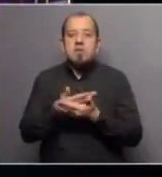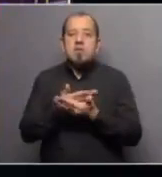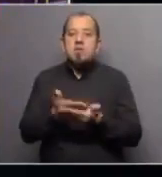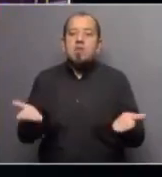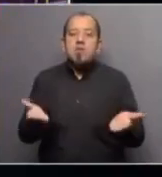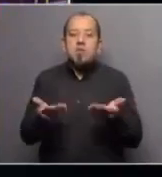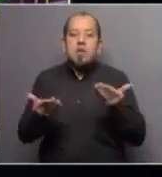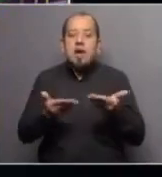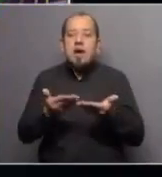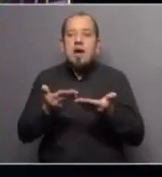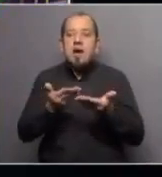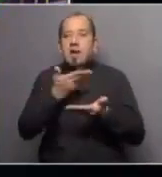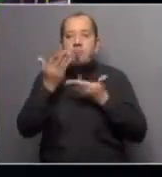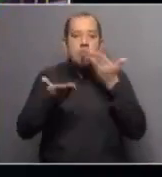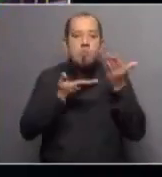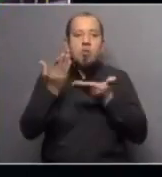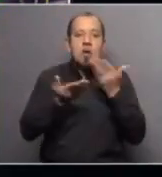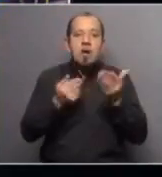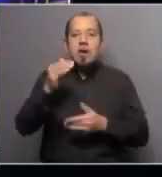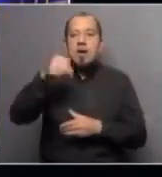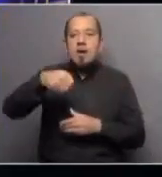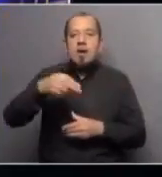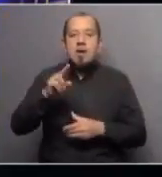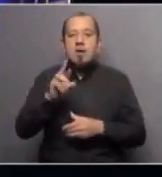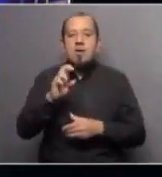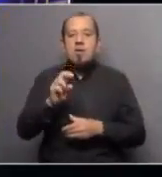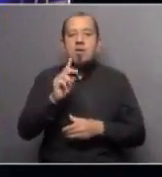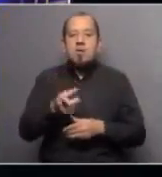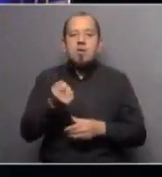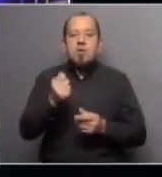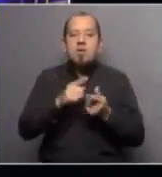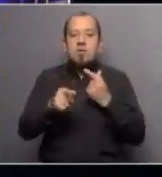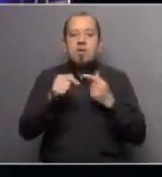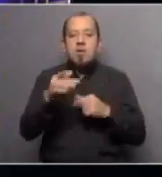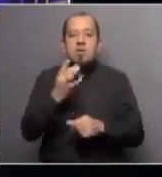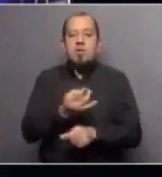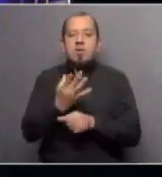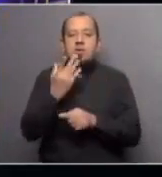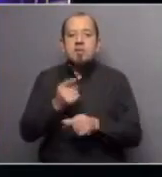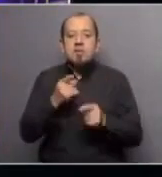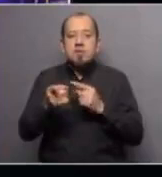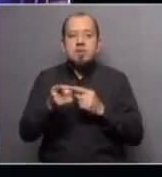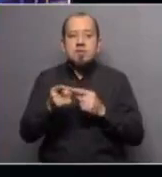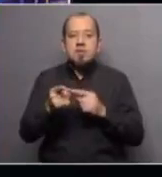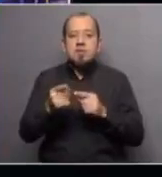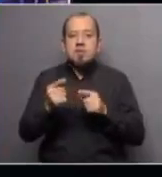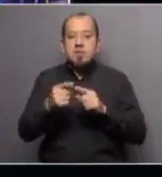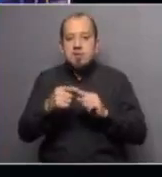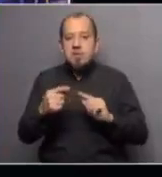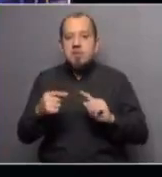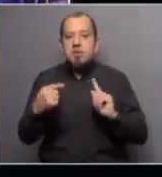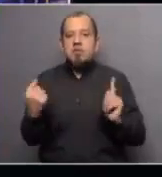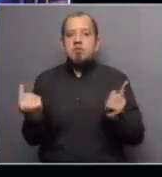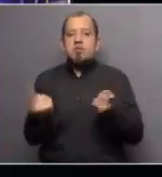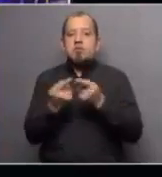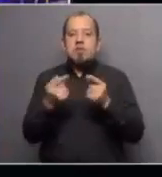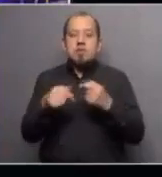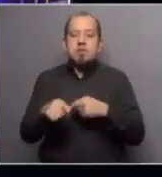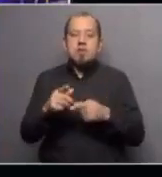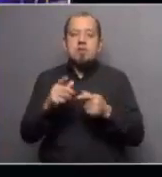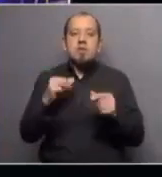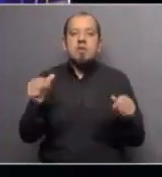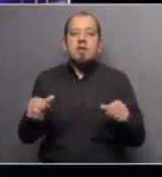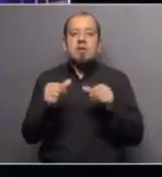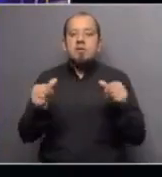Joven con éxito, después llegar al carnaval profesional y vernos ahí en el Teatro Verano entre nosotras, ¿no? Hacer